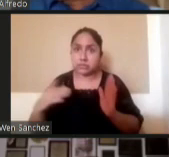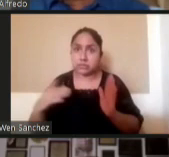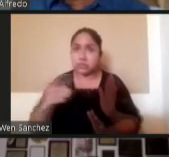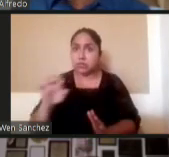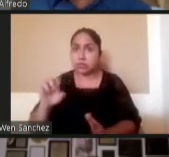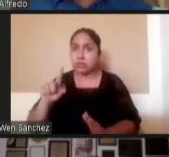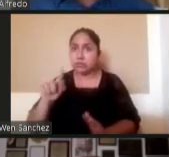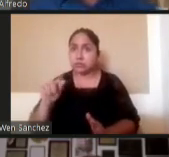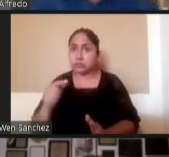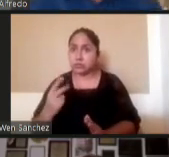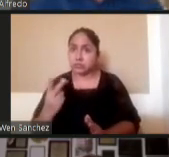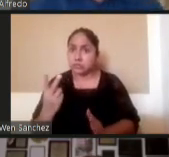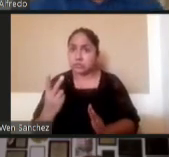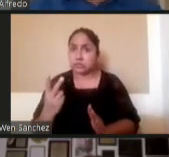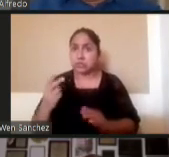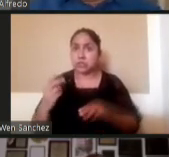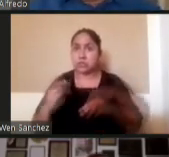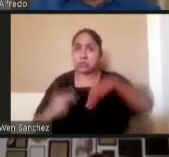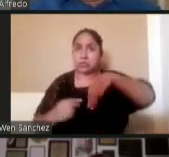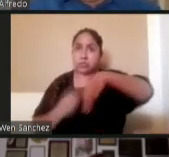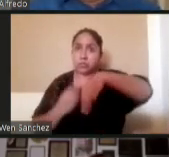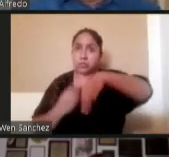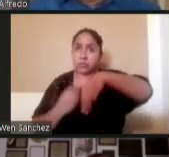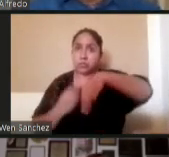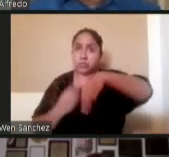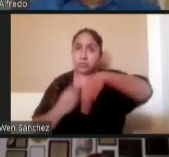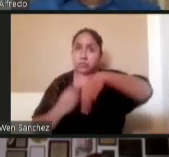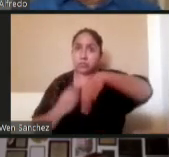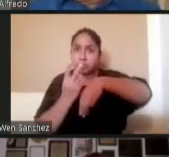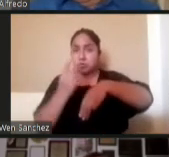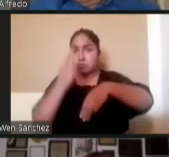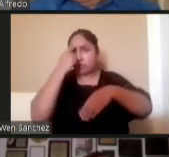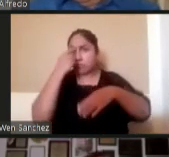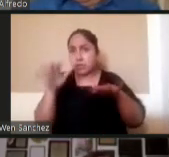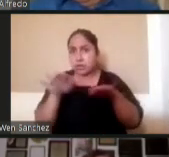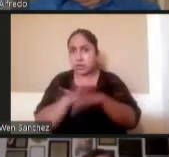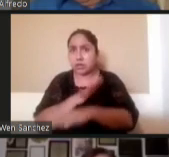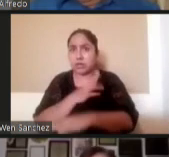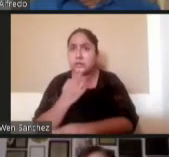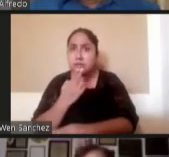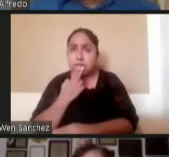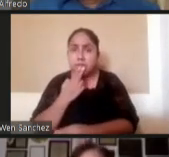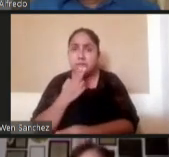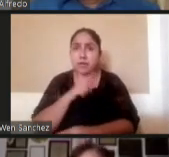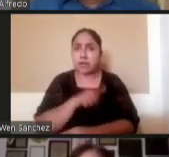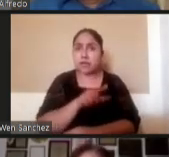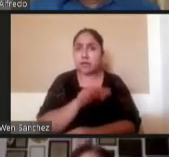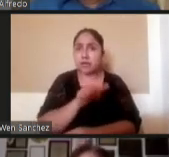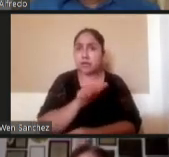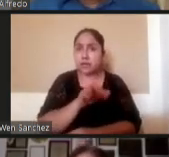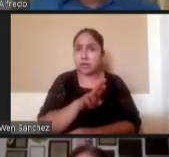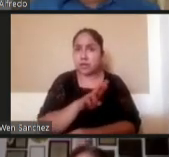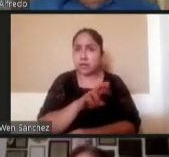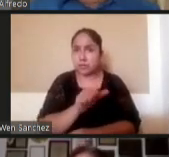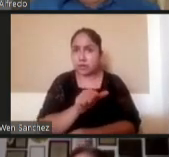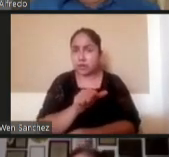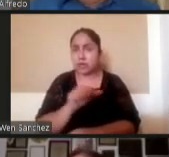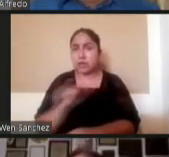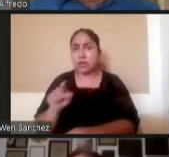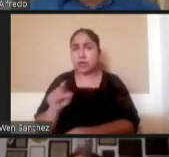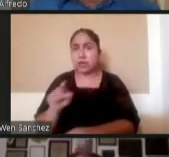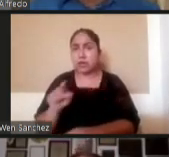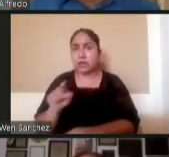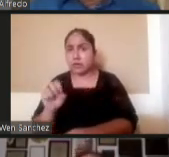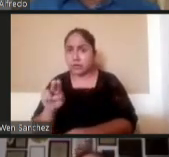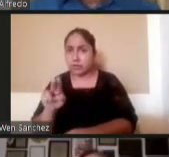25,472.43 metros cuadrados, a favor de los ciudadanos María Laura, Rafaela Reyes y Salcedo y Raúl Canales Fager.